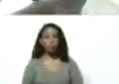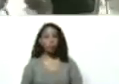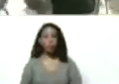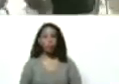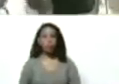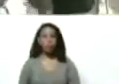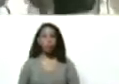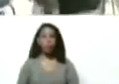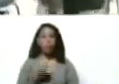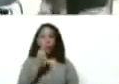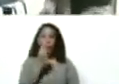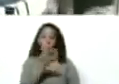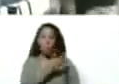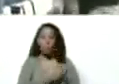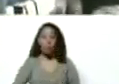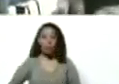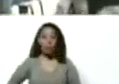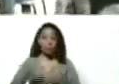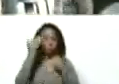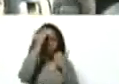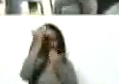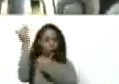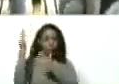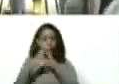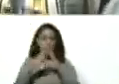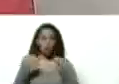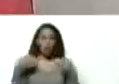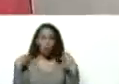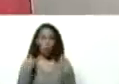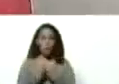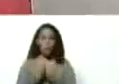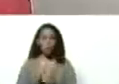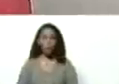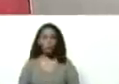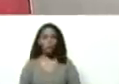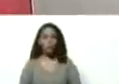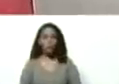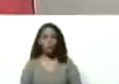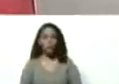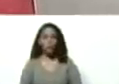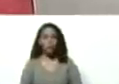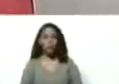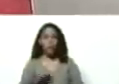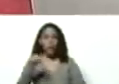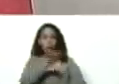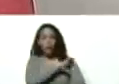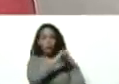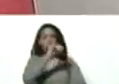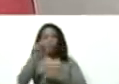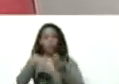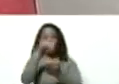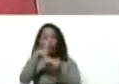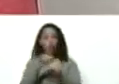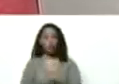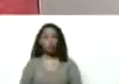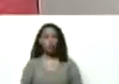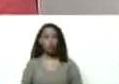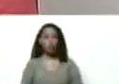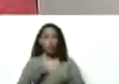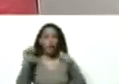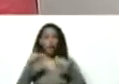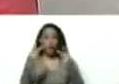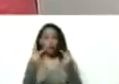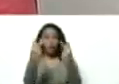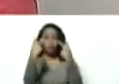bueno presidente saludarlo y saludarlo a todos los compañeros compañeras de la dirección nacional y a quienes nos